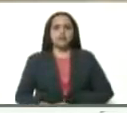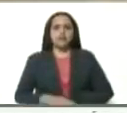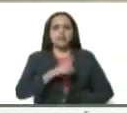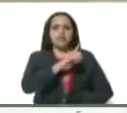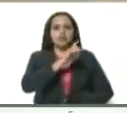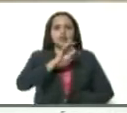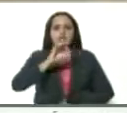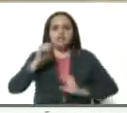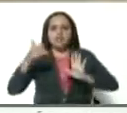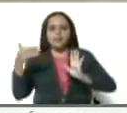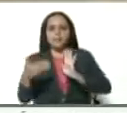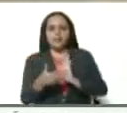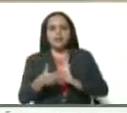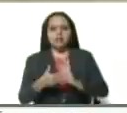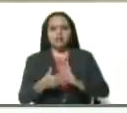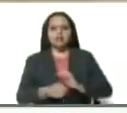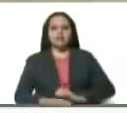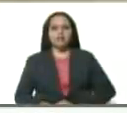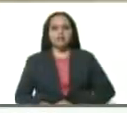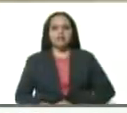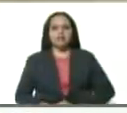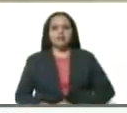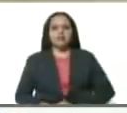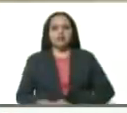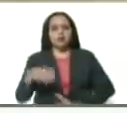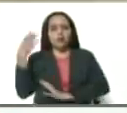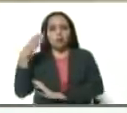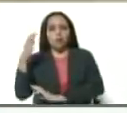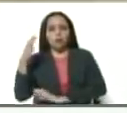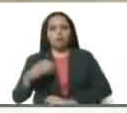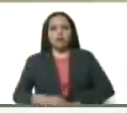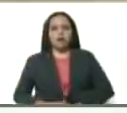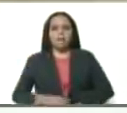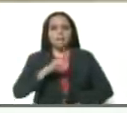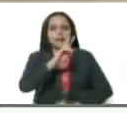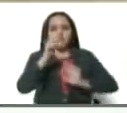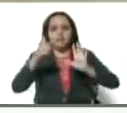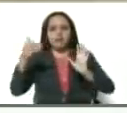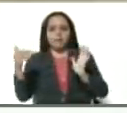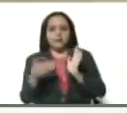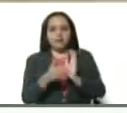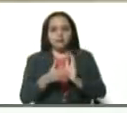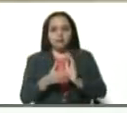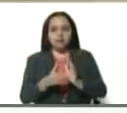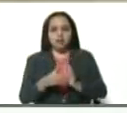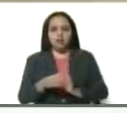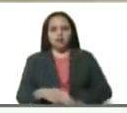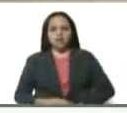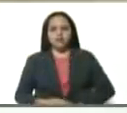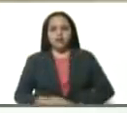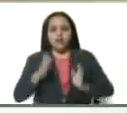136.000 operados. Colombia, 26.000 en territorio colombiano.